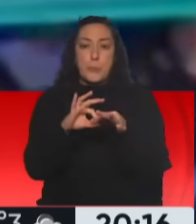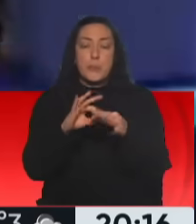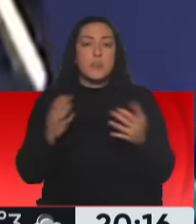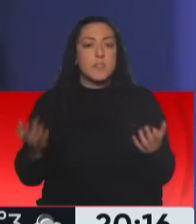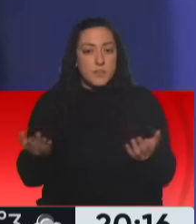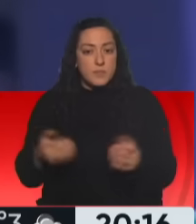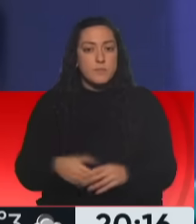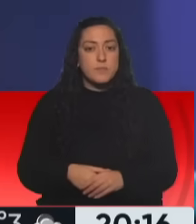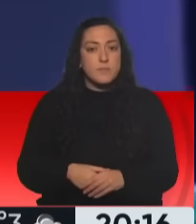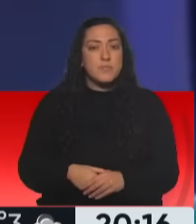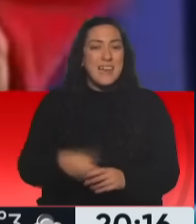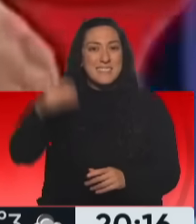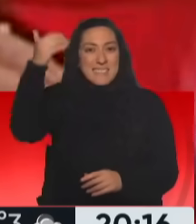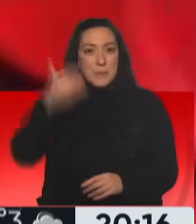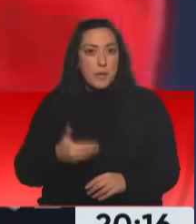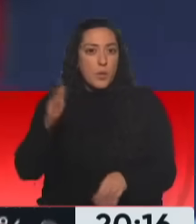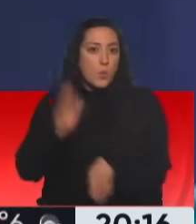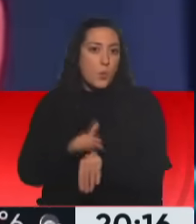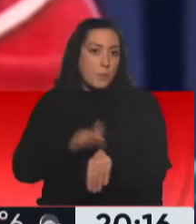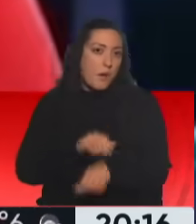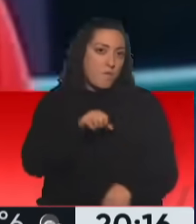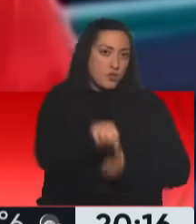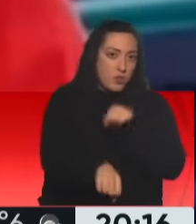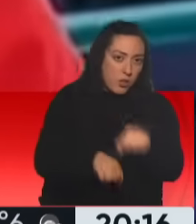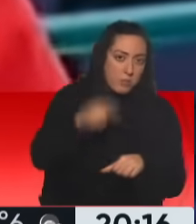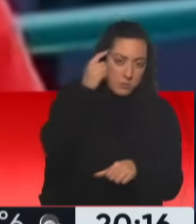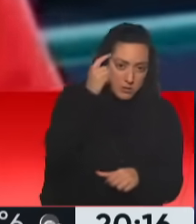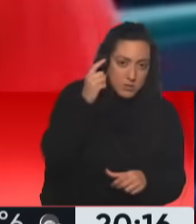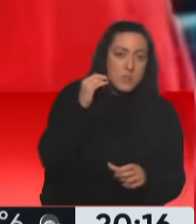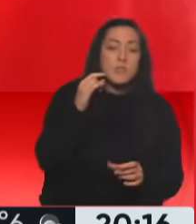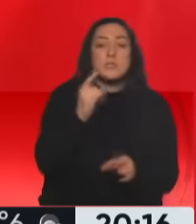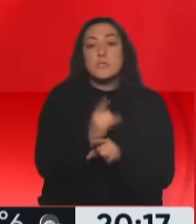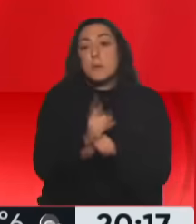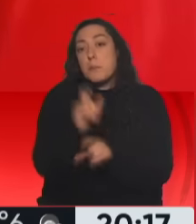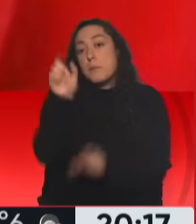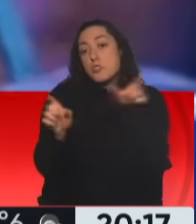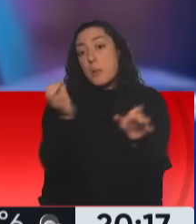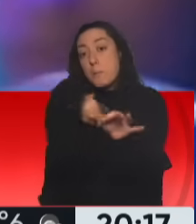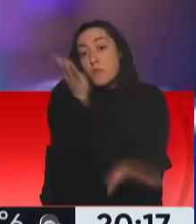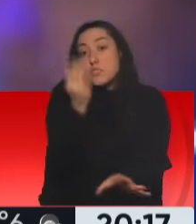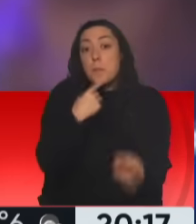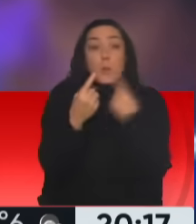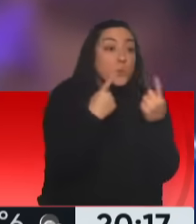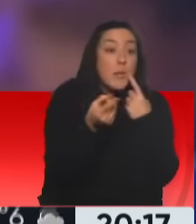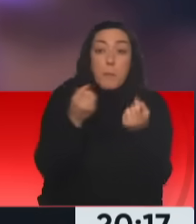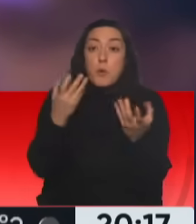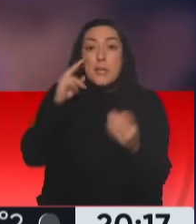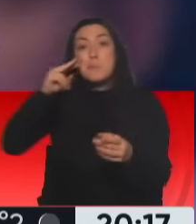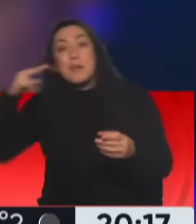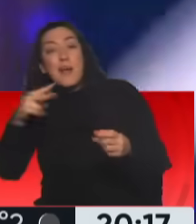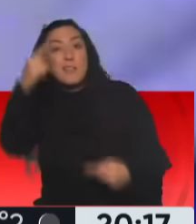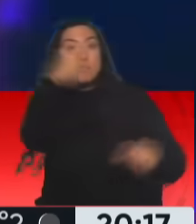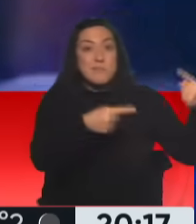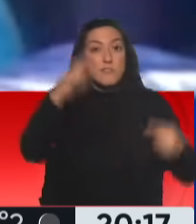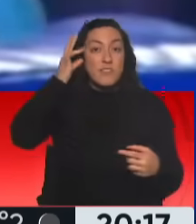el ACV isquémico. Sí, sí, sí, lógicamente. Siempre le consultamos a los profesionales porque hay distintos puntos de vista Sí, es